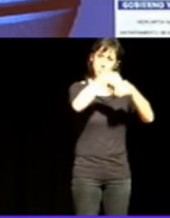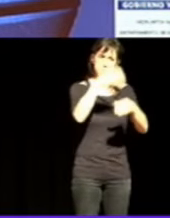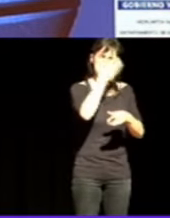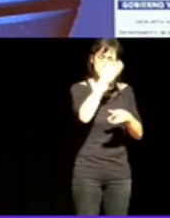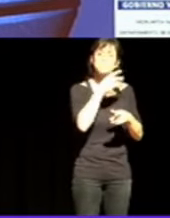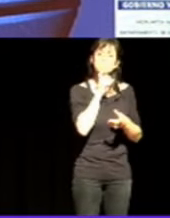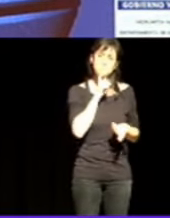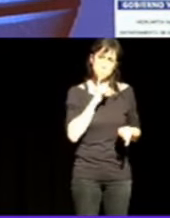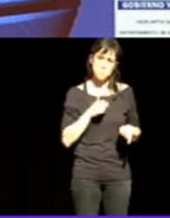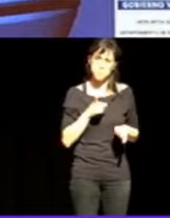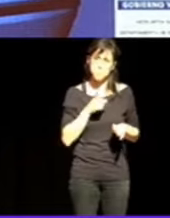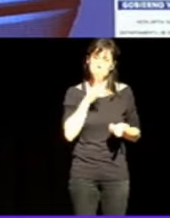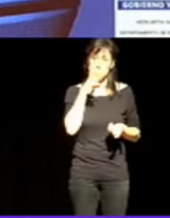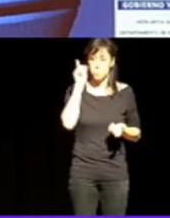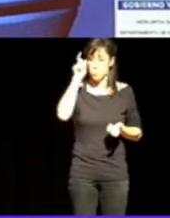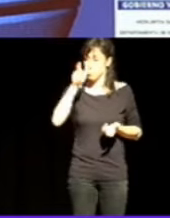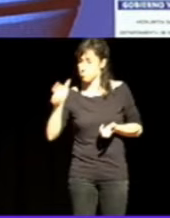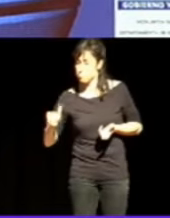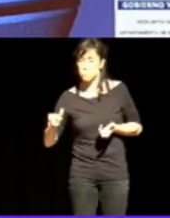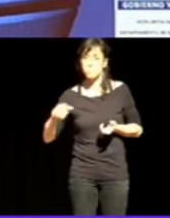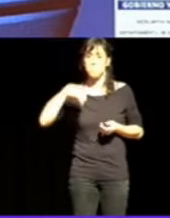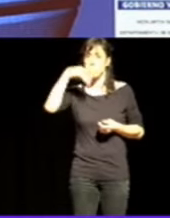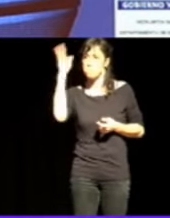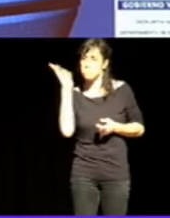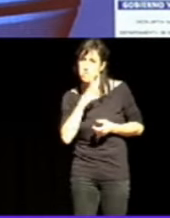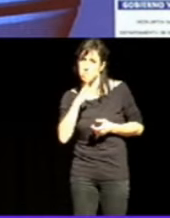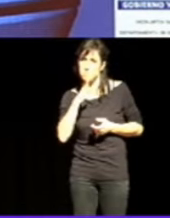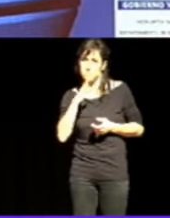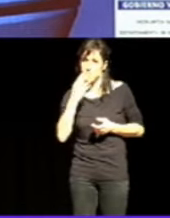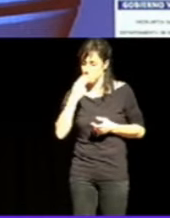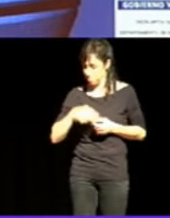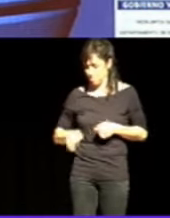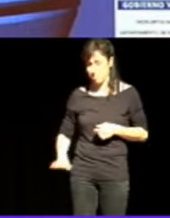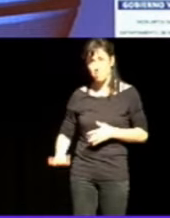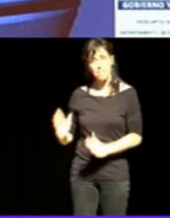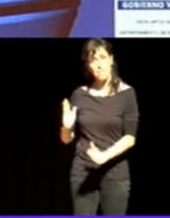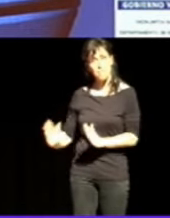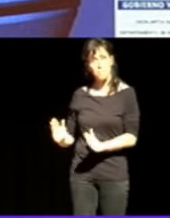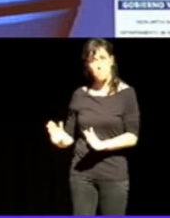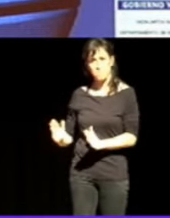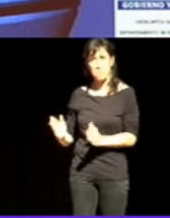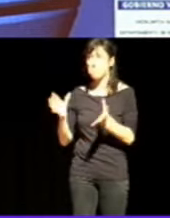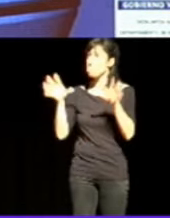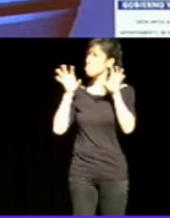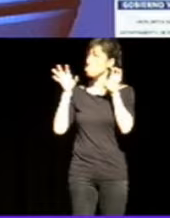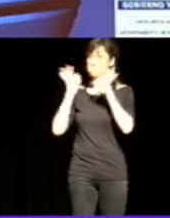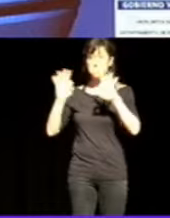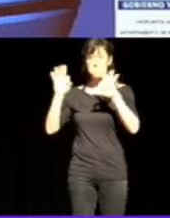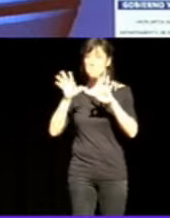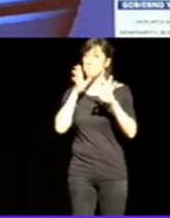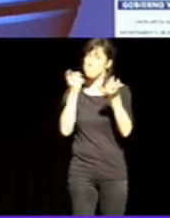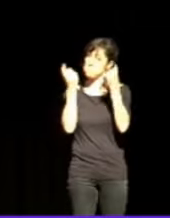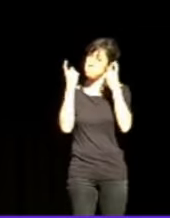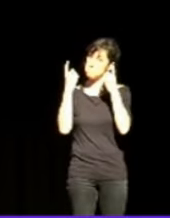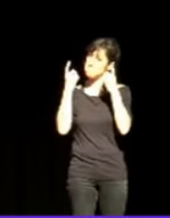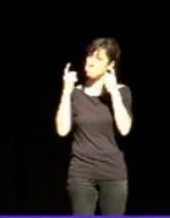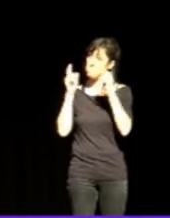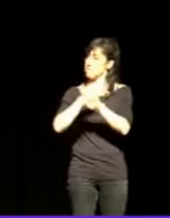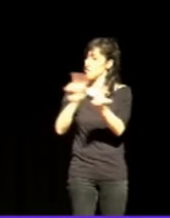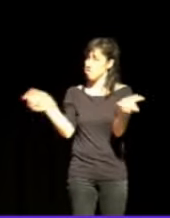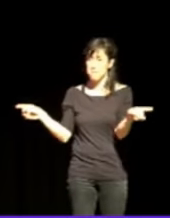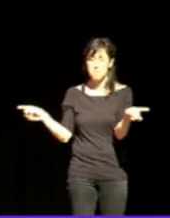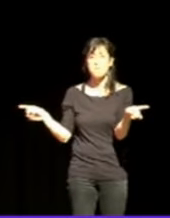y maestras, si los papás y mamás no lo hemos aprendido, porque nadie nos lo ha enseñado? Me gusta enmarcar